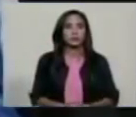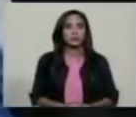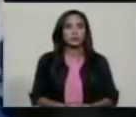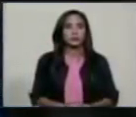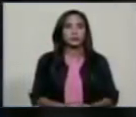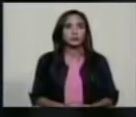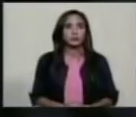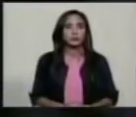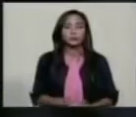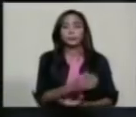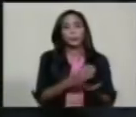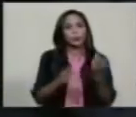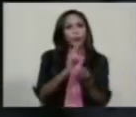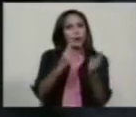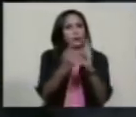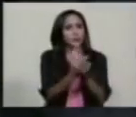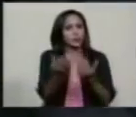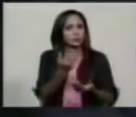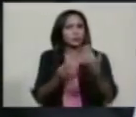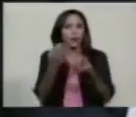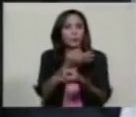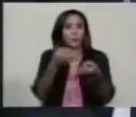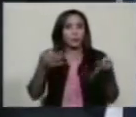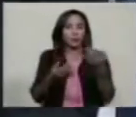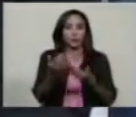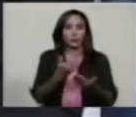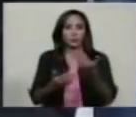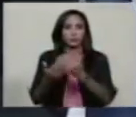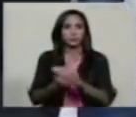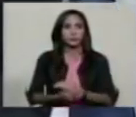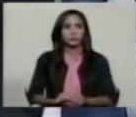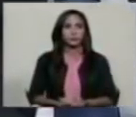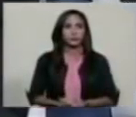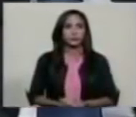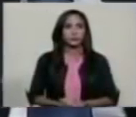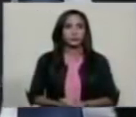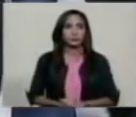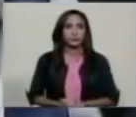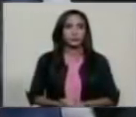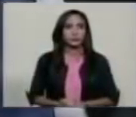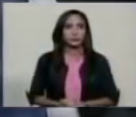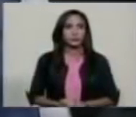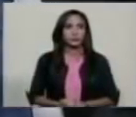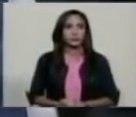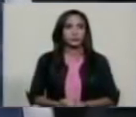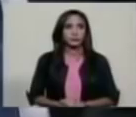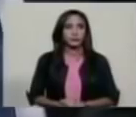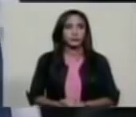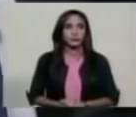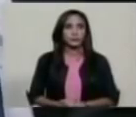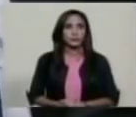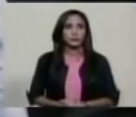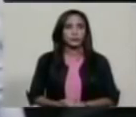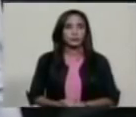Son relaciones extraordinarias, de crecientes inversiones para el desarrollo